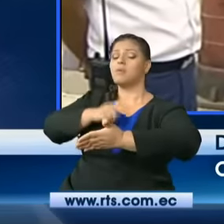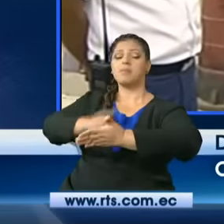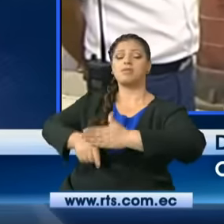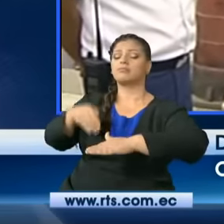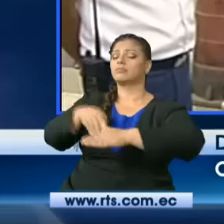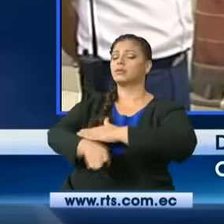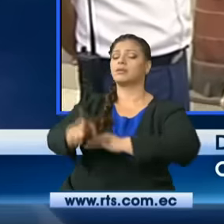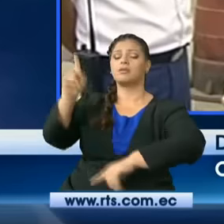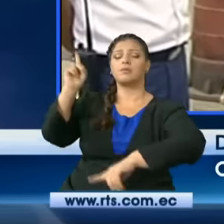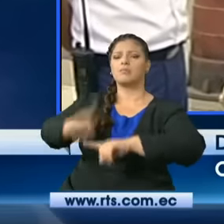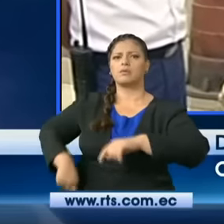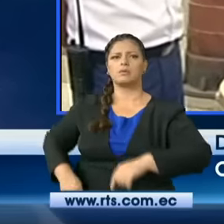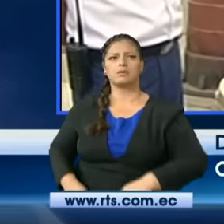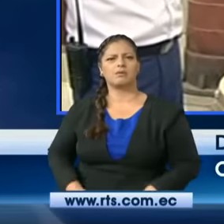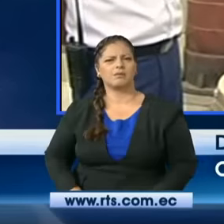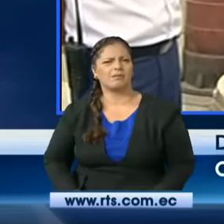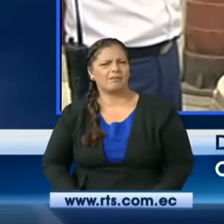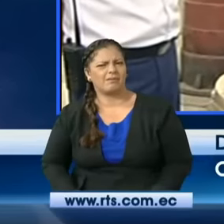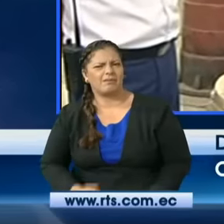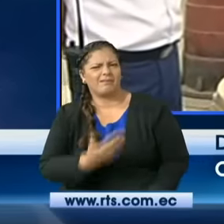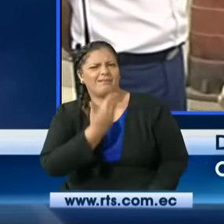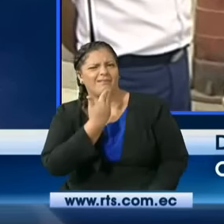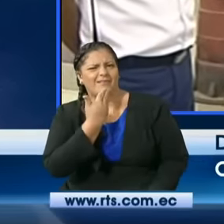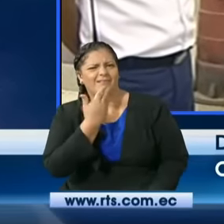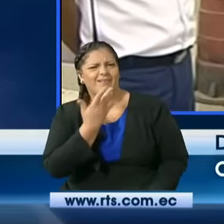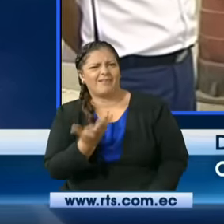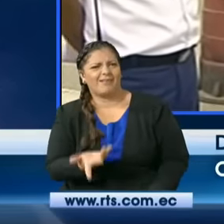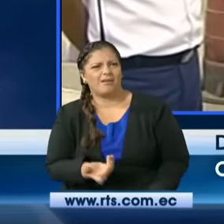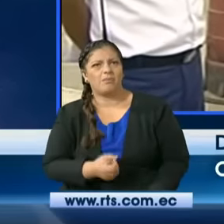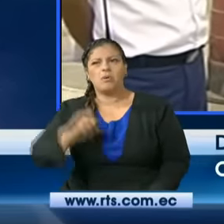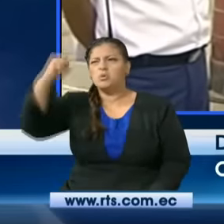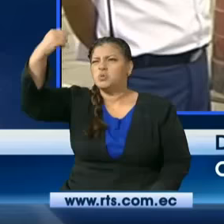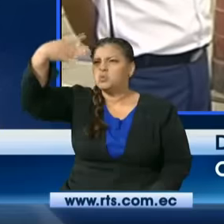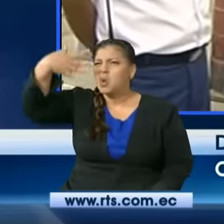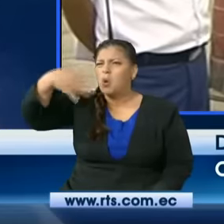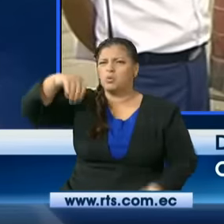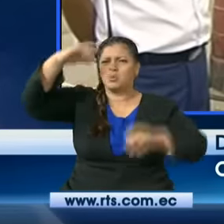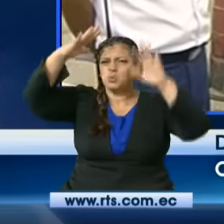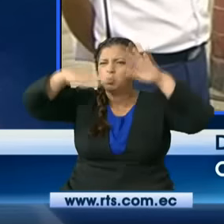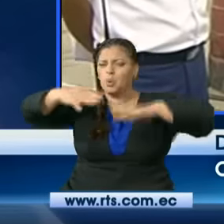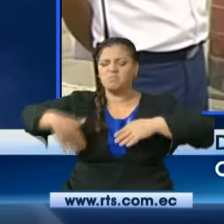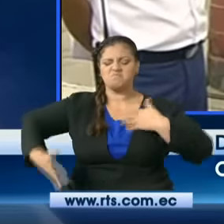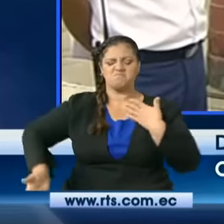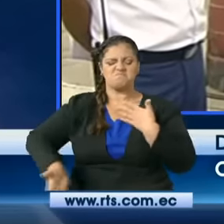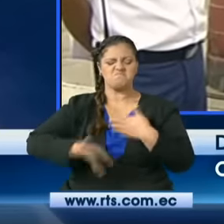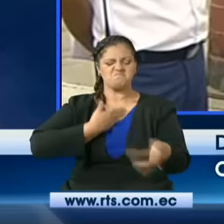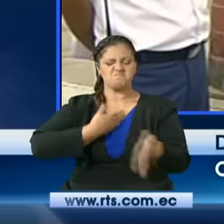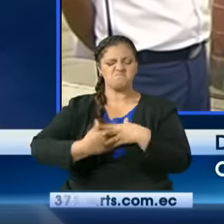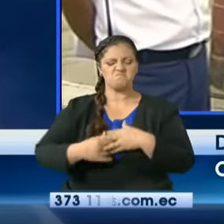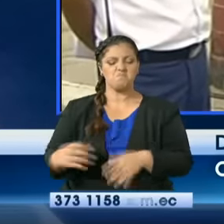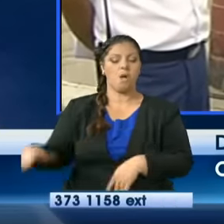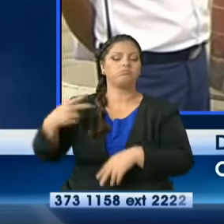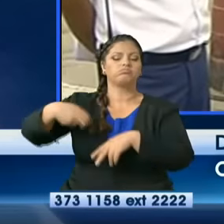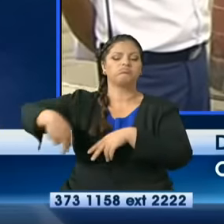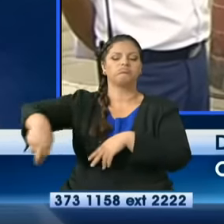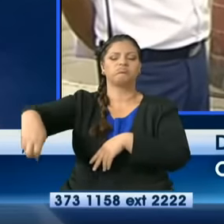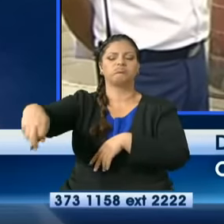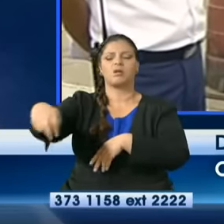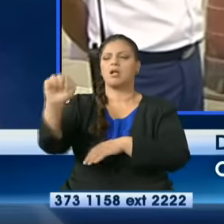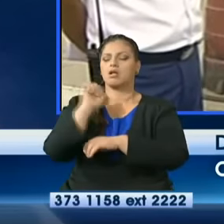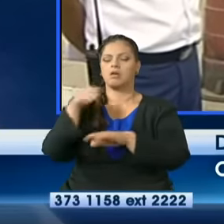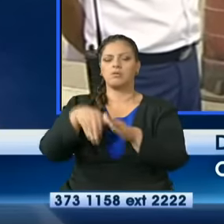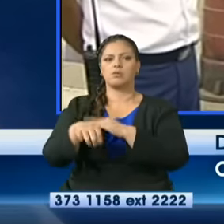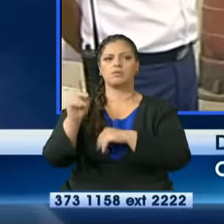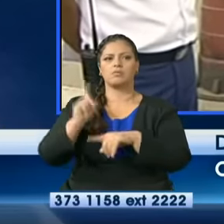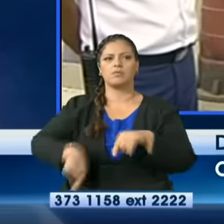de 600 metros. Puede estar lloviendo, puede estar haciendo sol, no le interesa. Por eso el municipio en este momento va a proceder a entregar la notificación